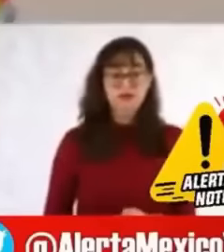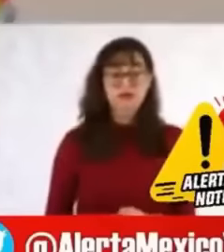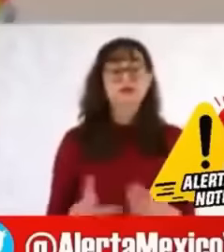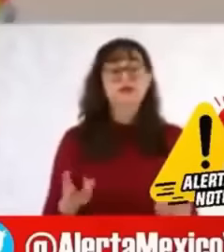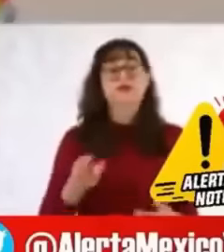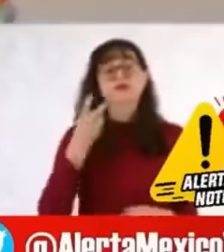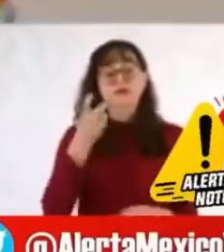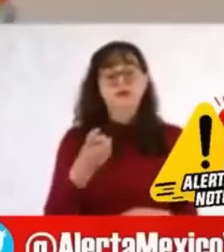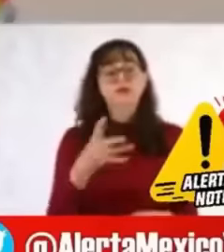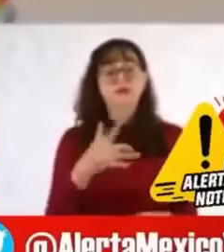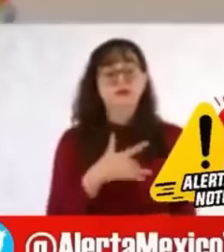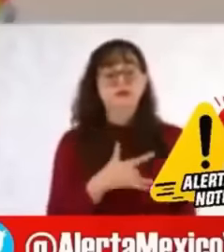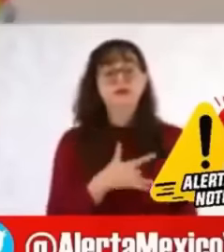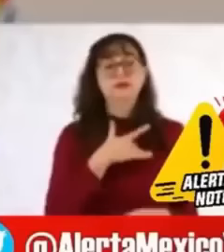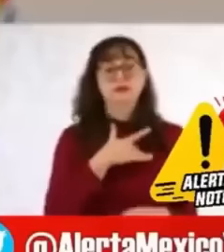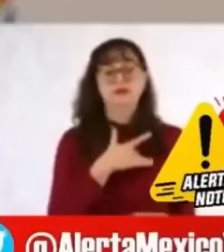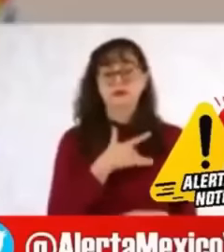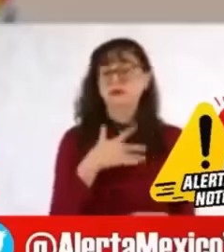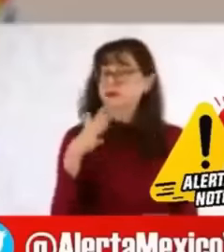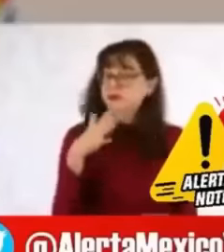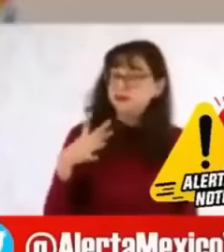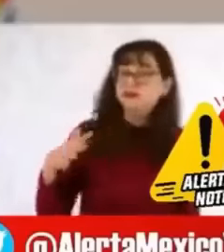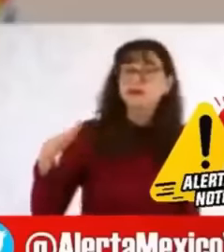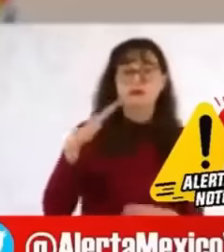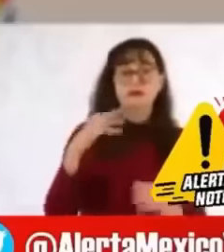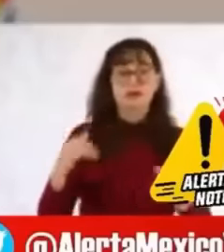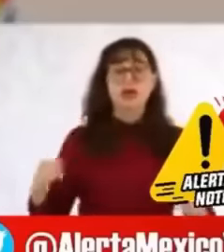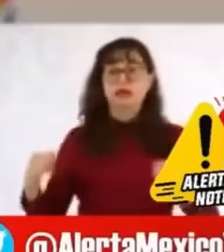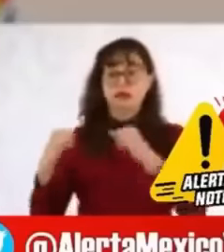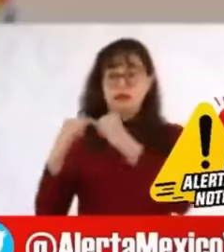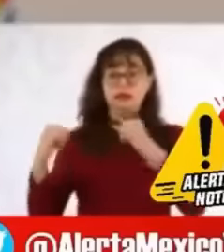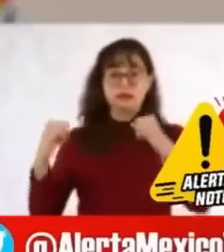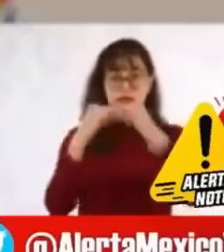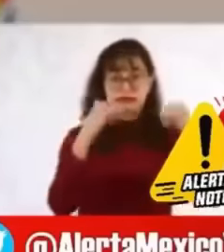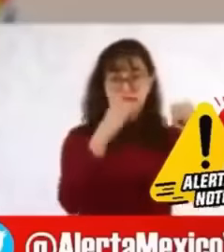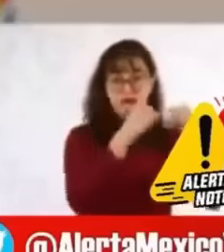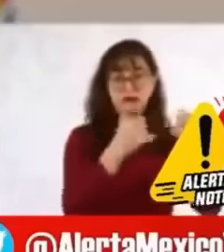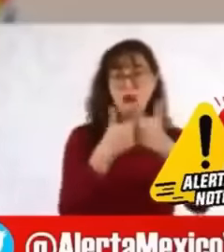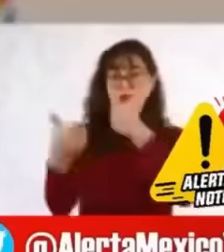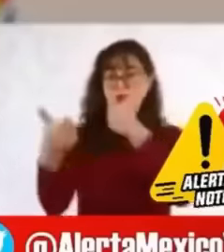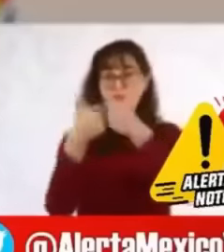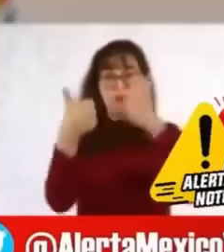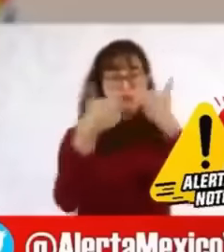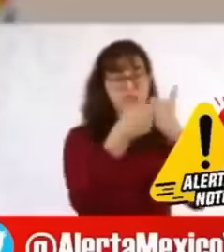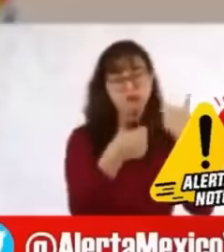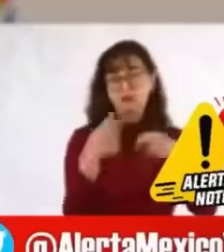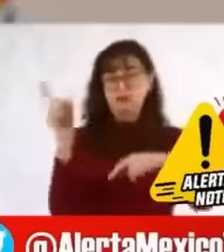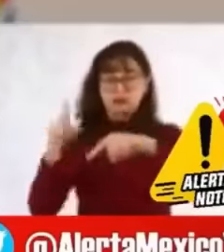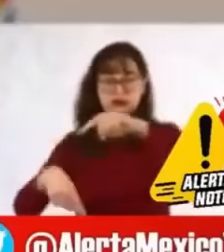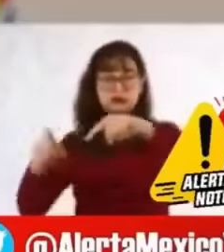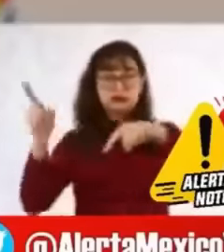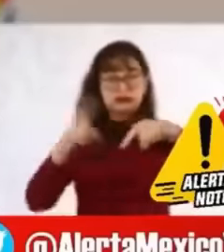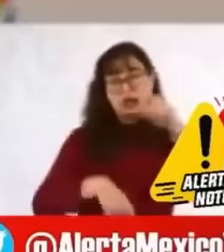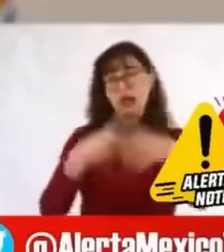original de desaparecer los autónomos, pero se hace un área especial para poderle dar